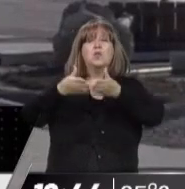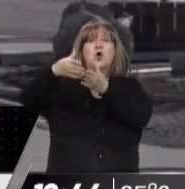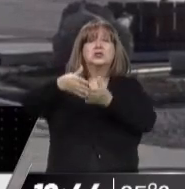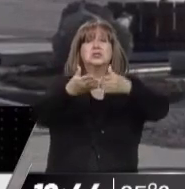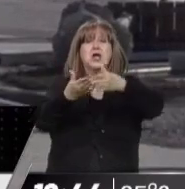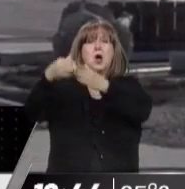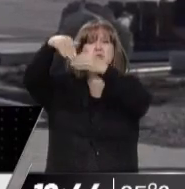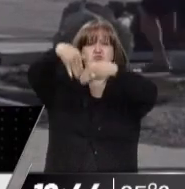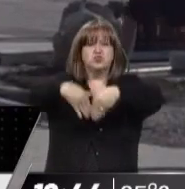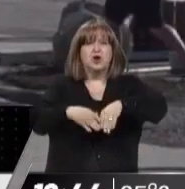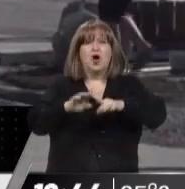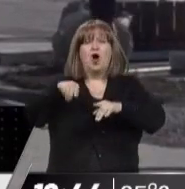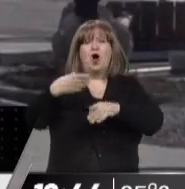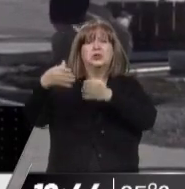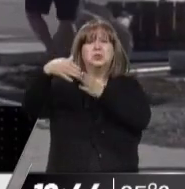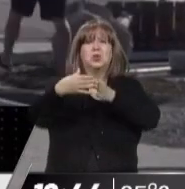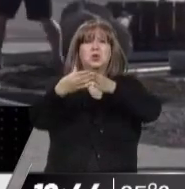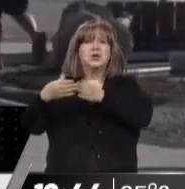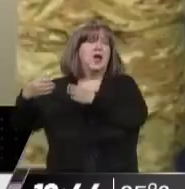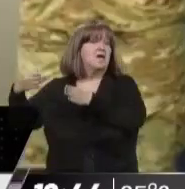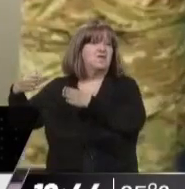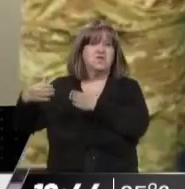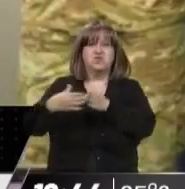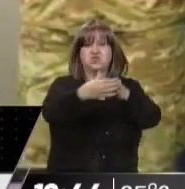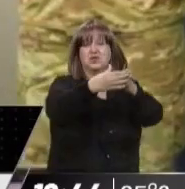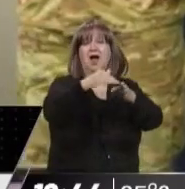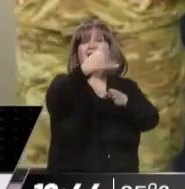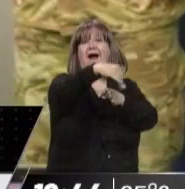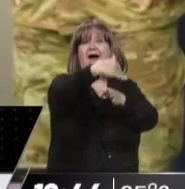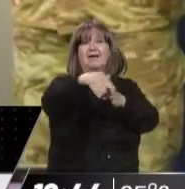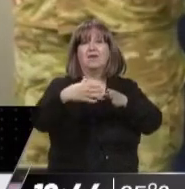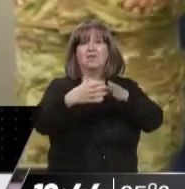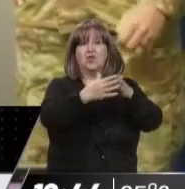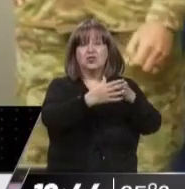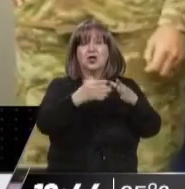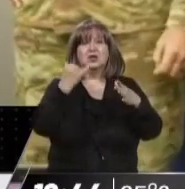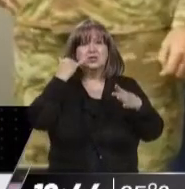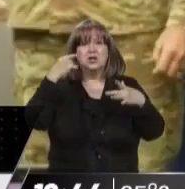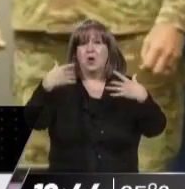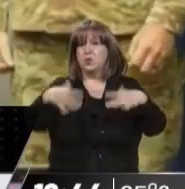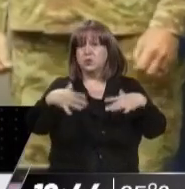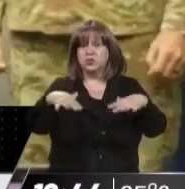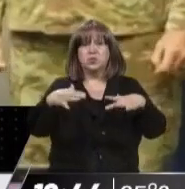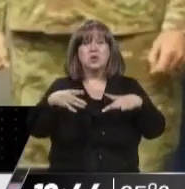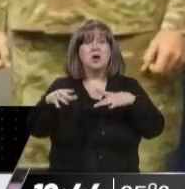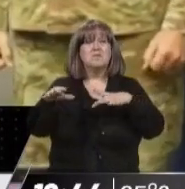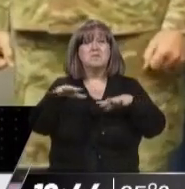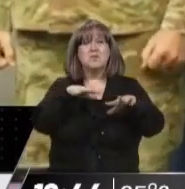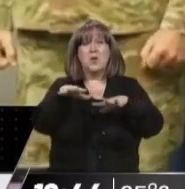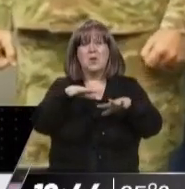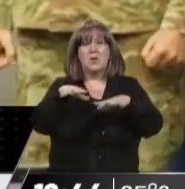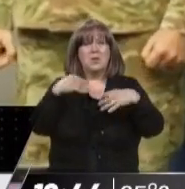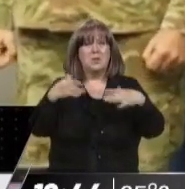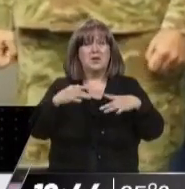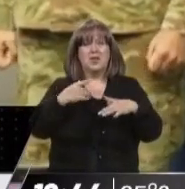puerto y empujó a otros a las calles del centro. El gobernador Ron DeSantis calificó la destrucción causada en esa parte del